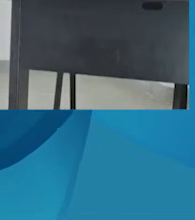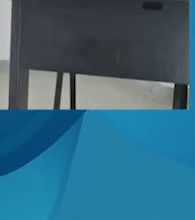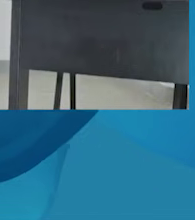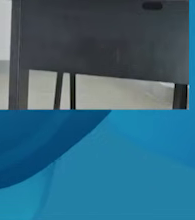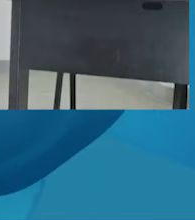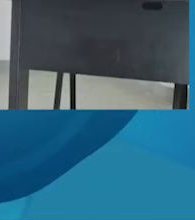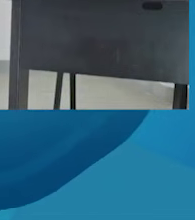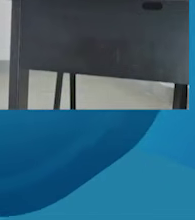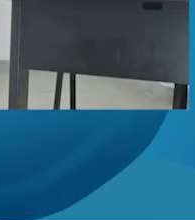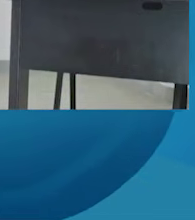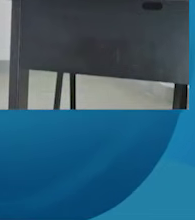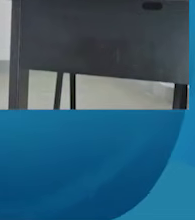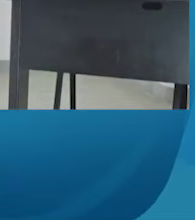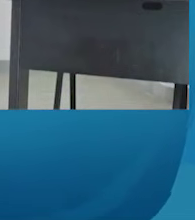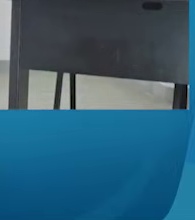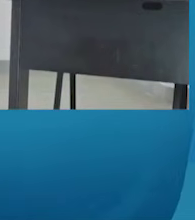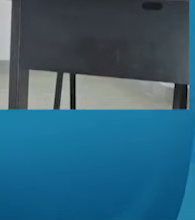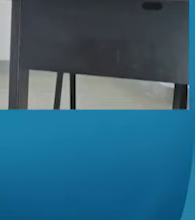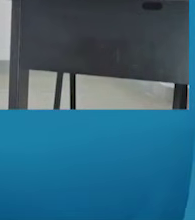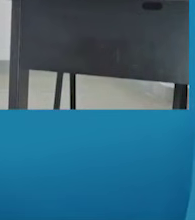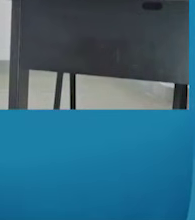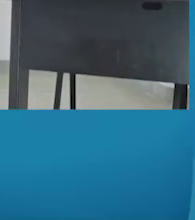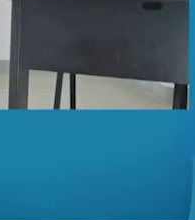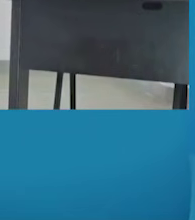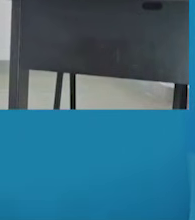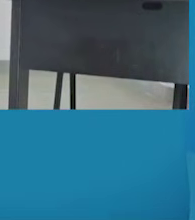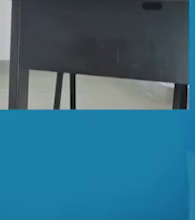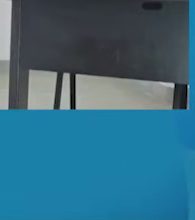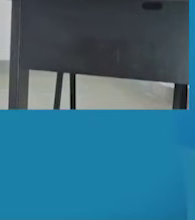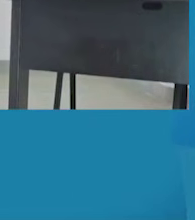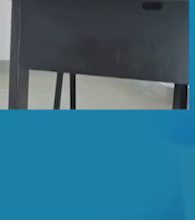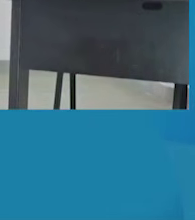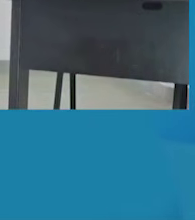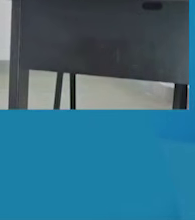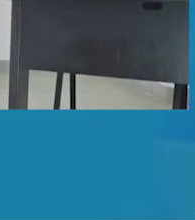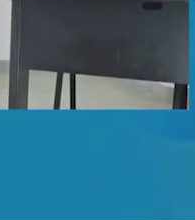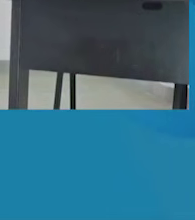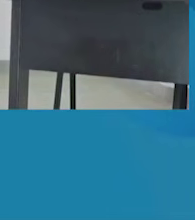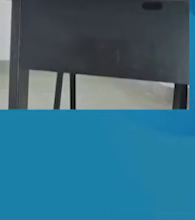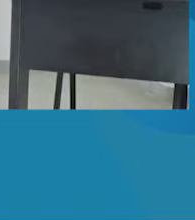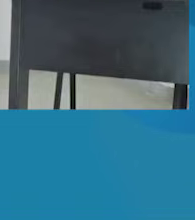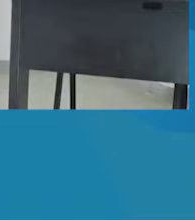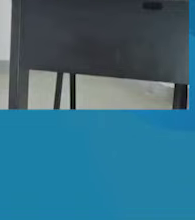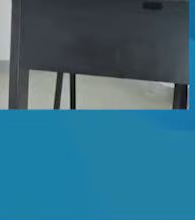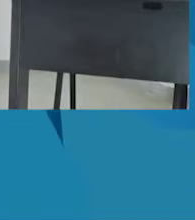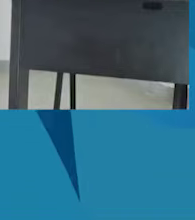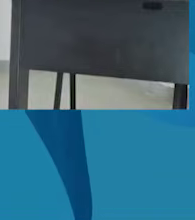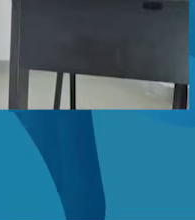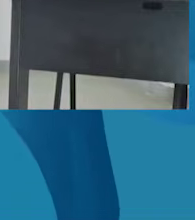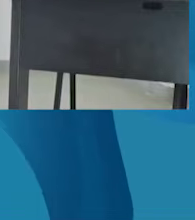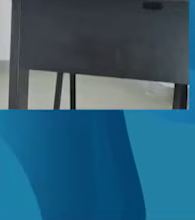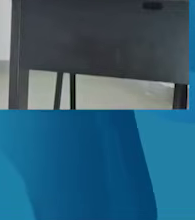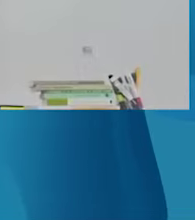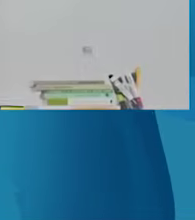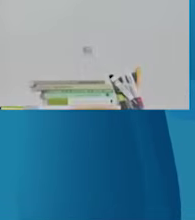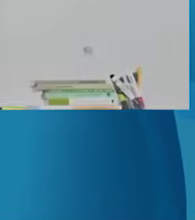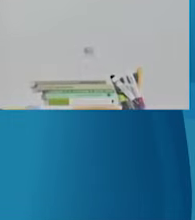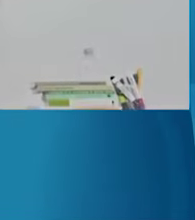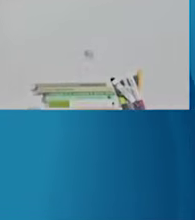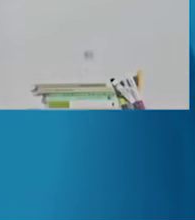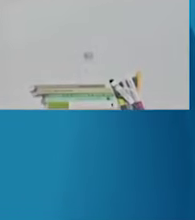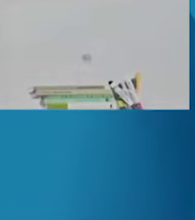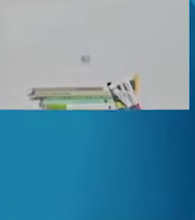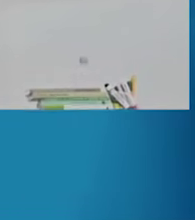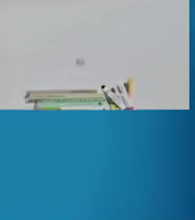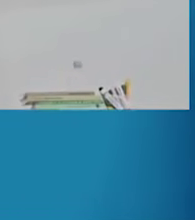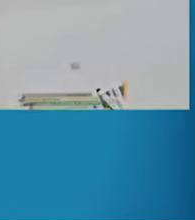Número dos, abajo. En ocho tiempos. Lo hacemos ya. Uno, dos, tres, cuatro,